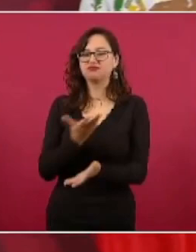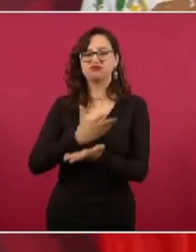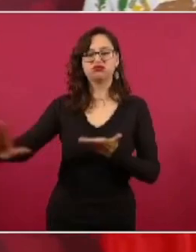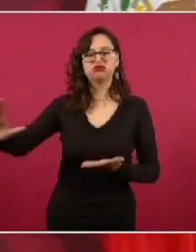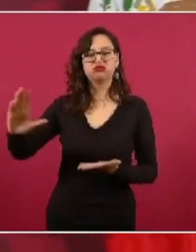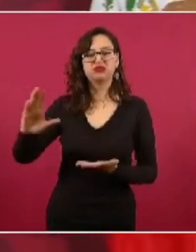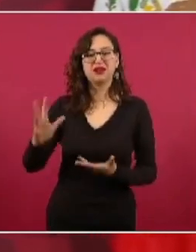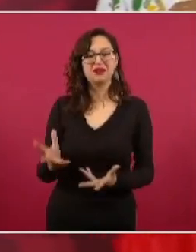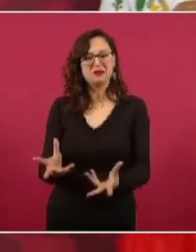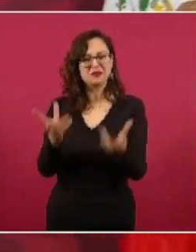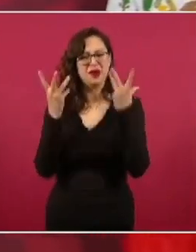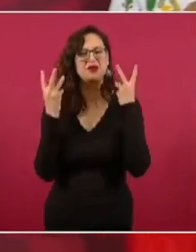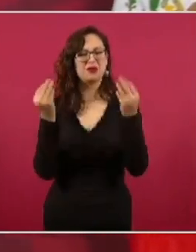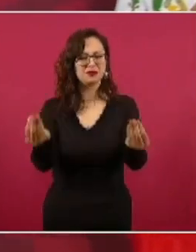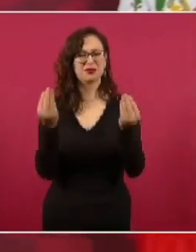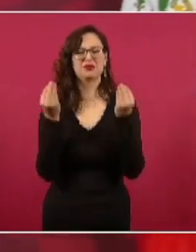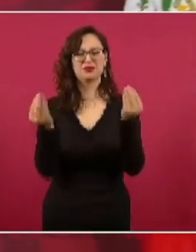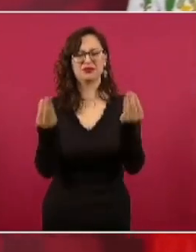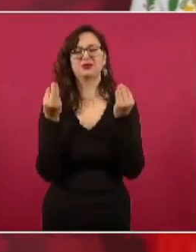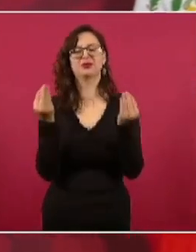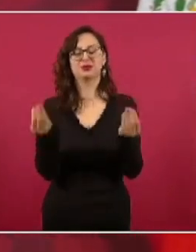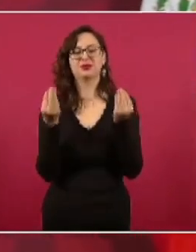exclusión